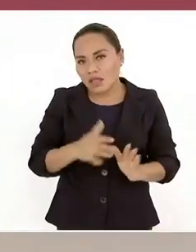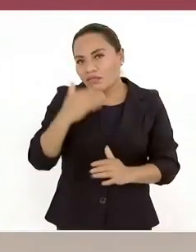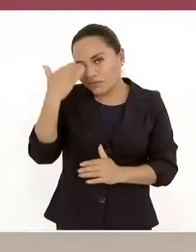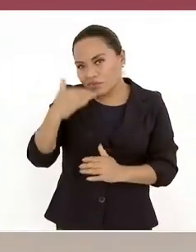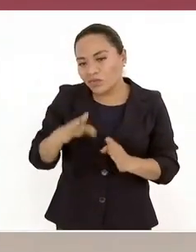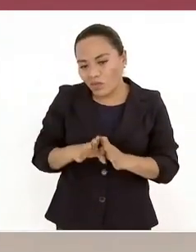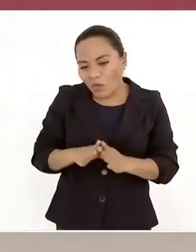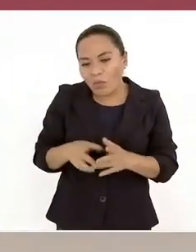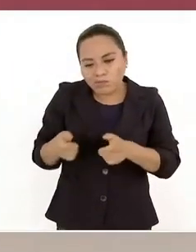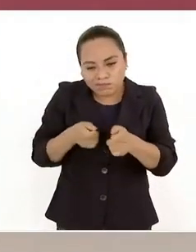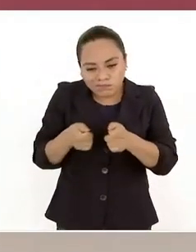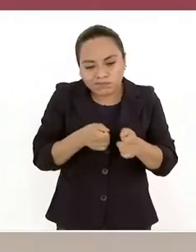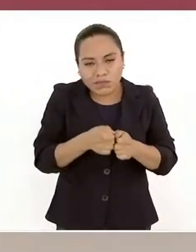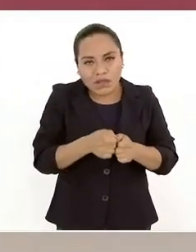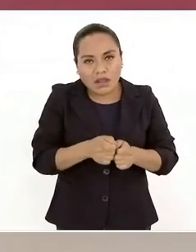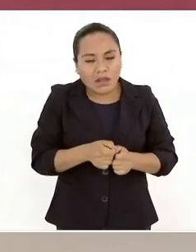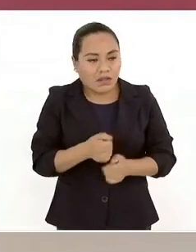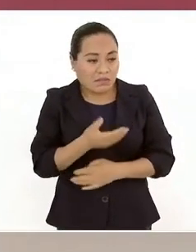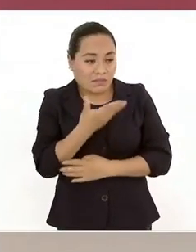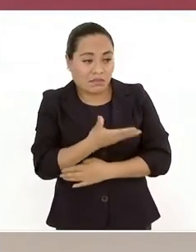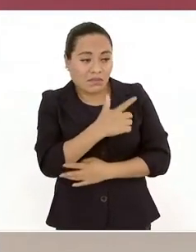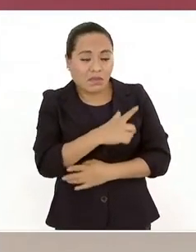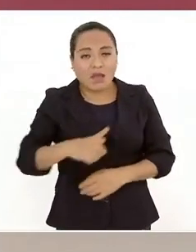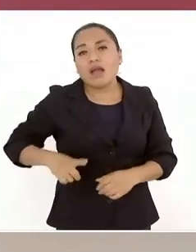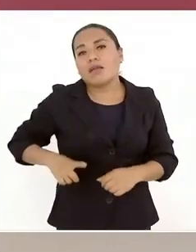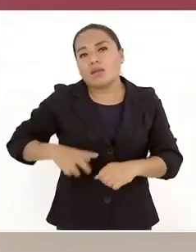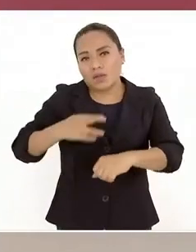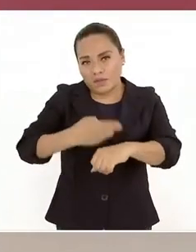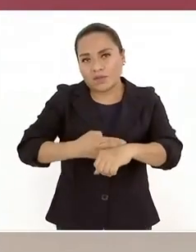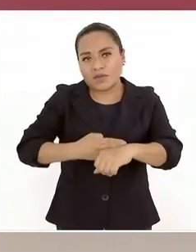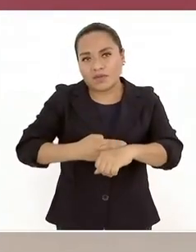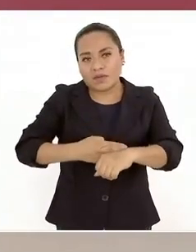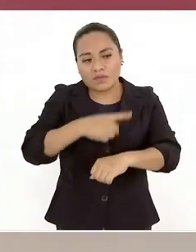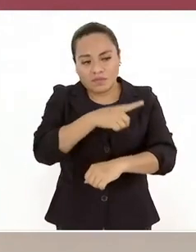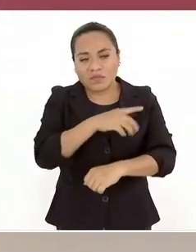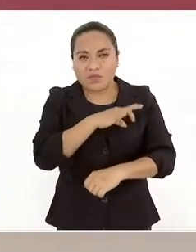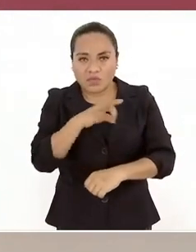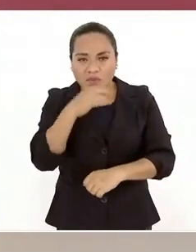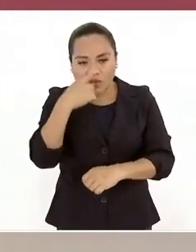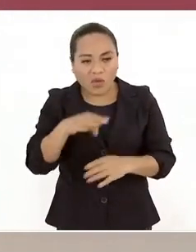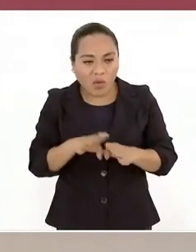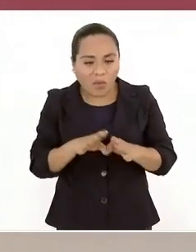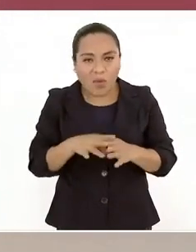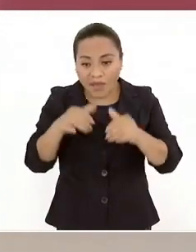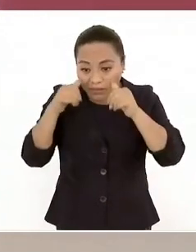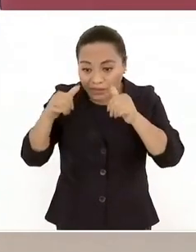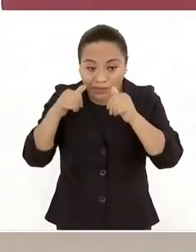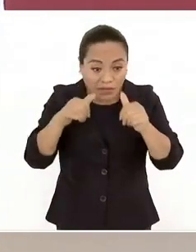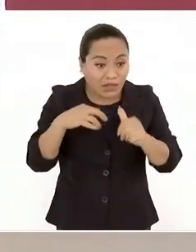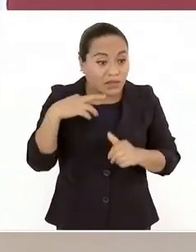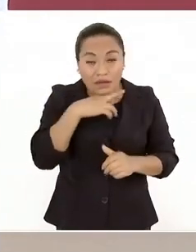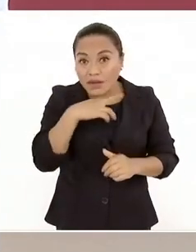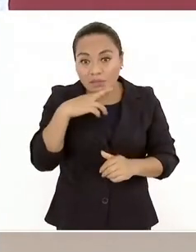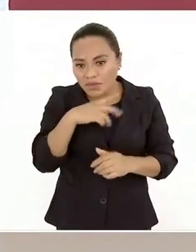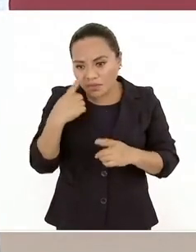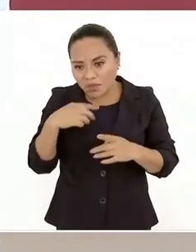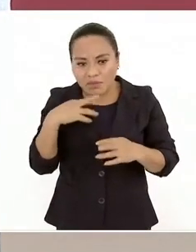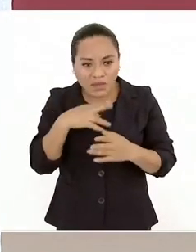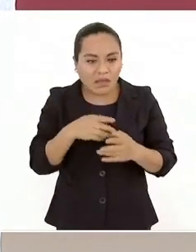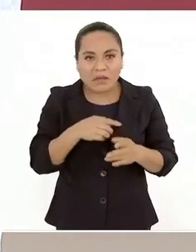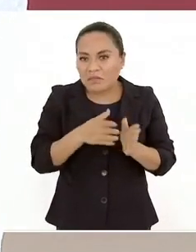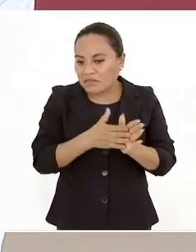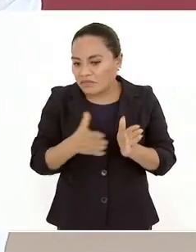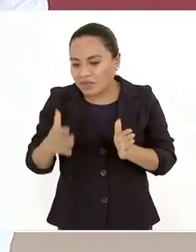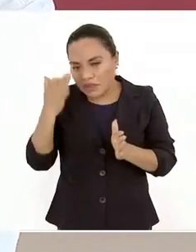al gobernador que nos echara la mano para agilizar esos trabajos de urbanización, para que sí estén a